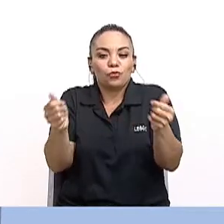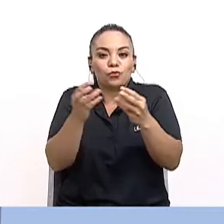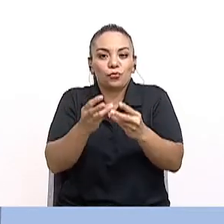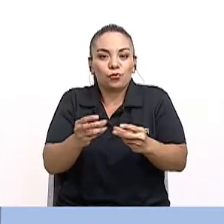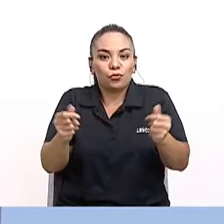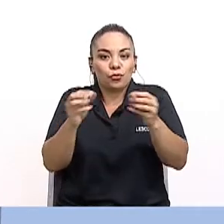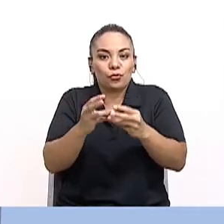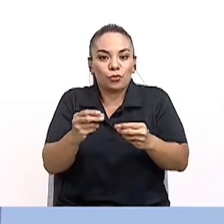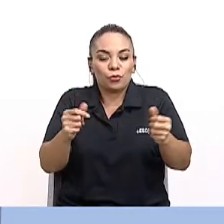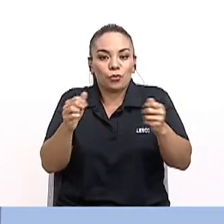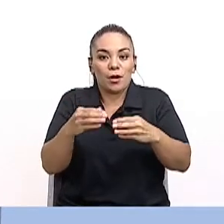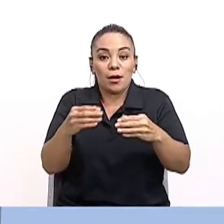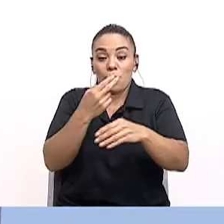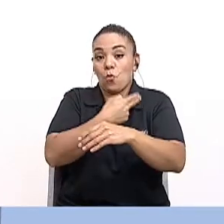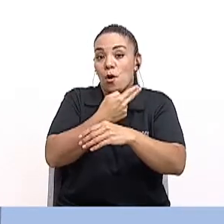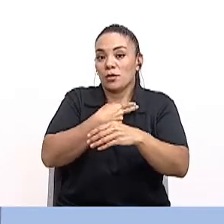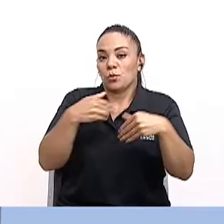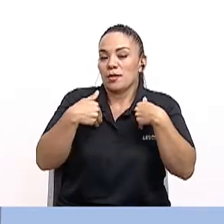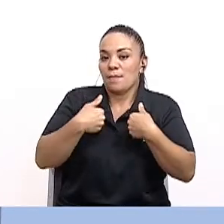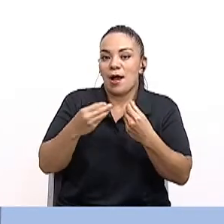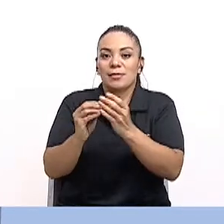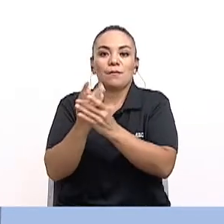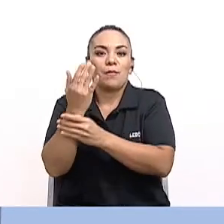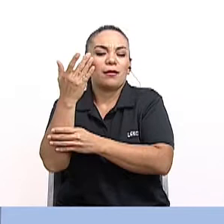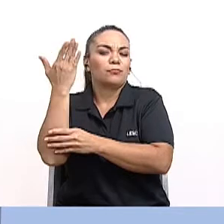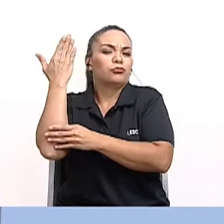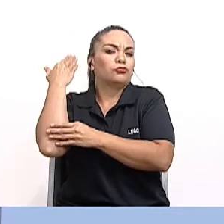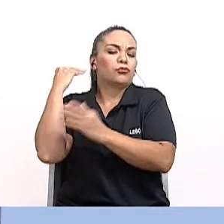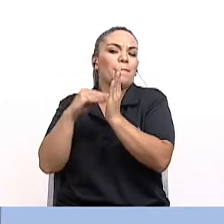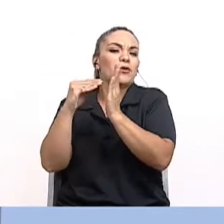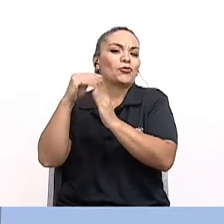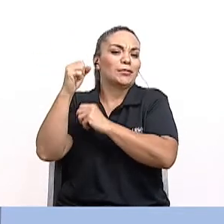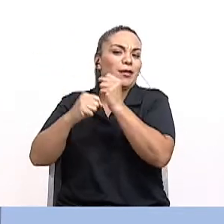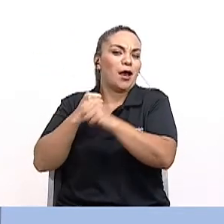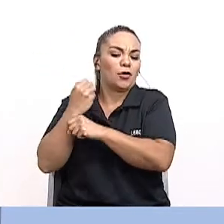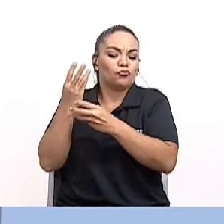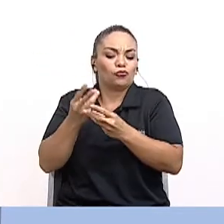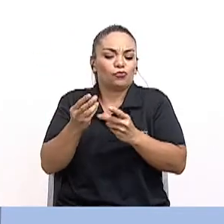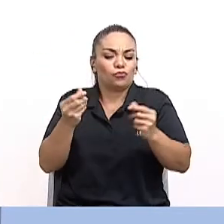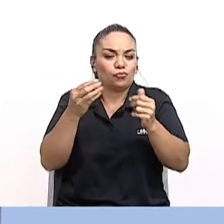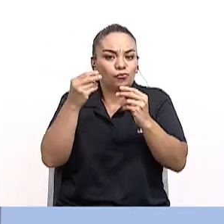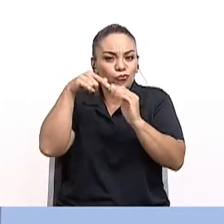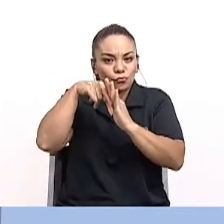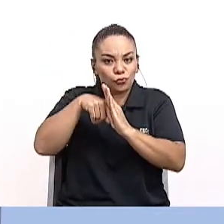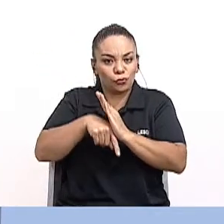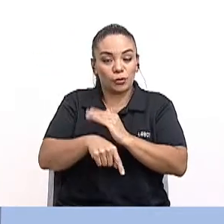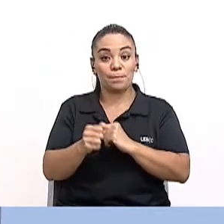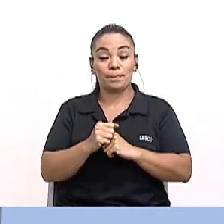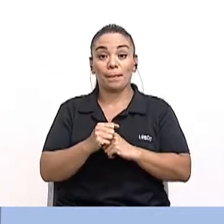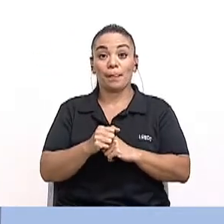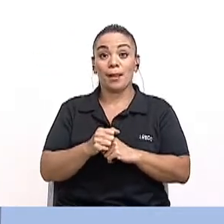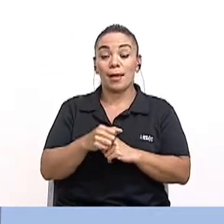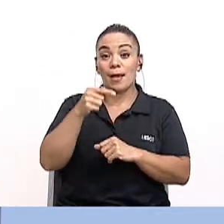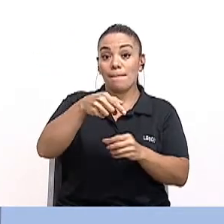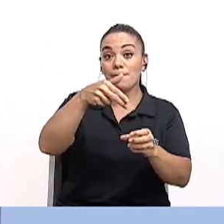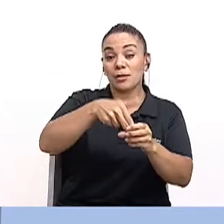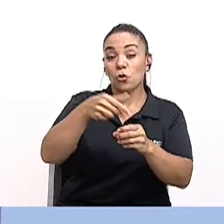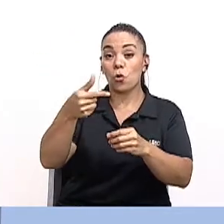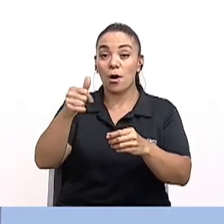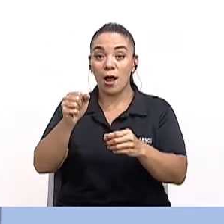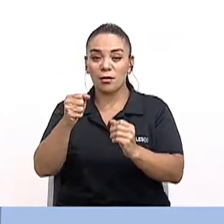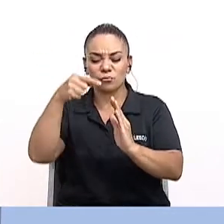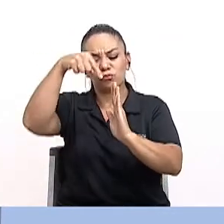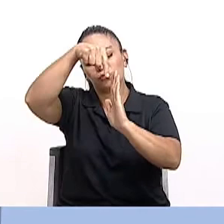de restos de animales y plantas que existieron hace millones de años. El petróleo y el gas se encuentran